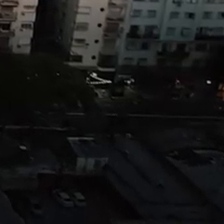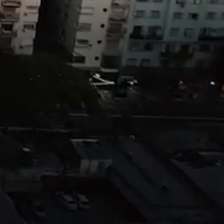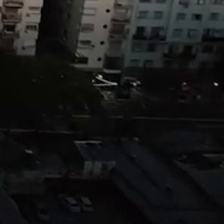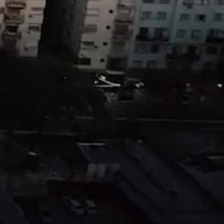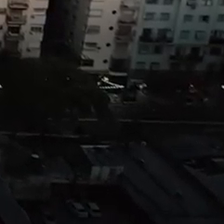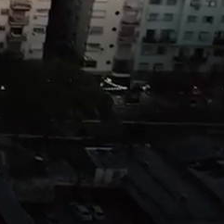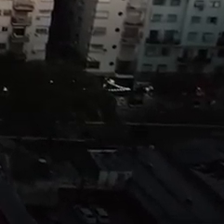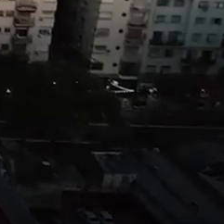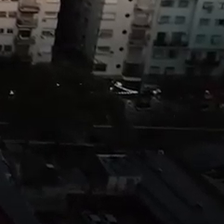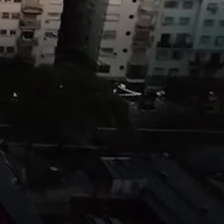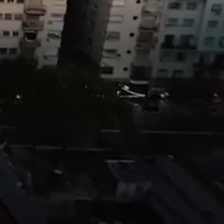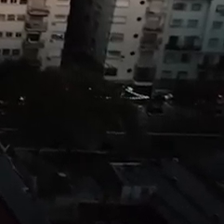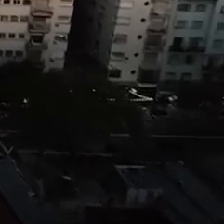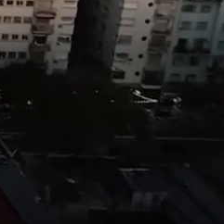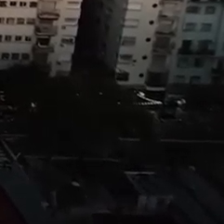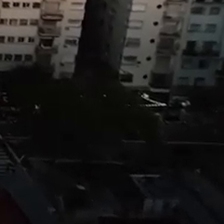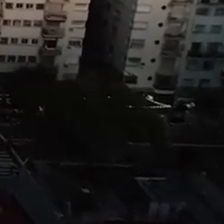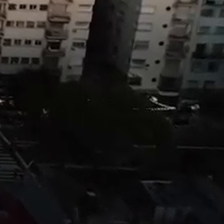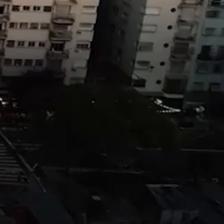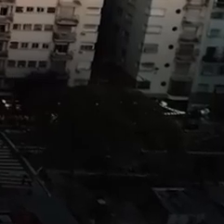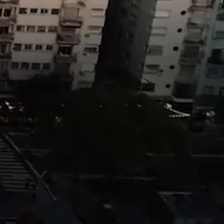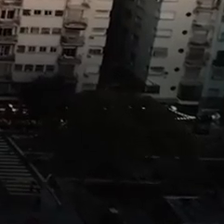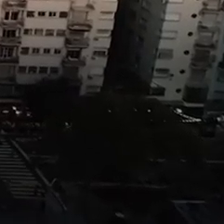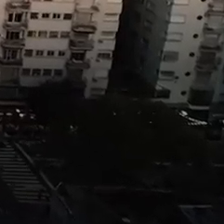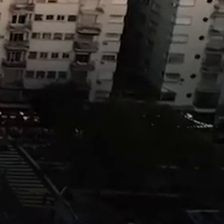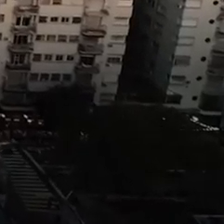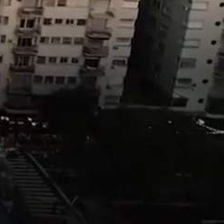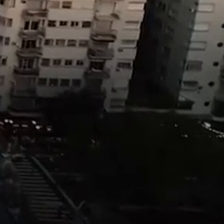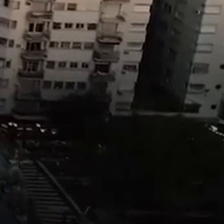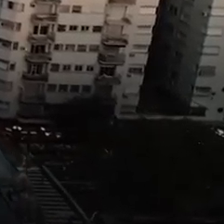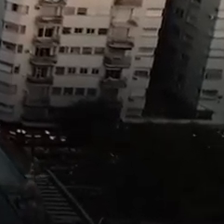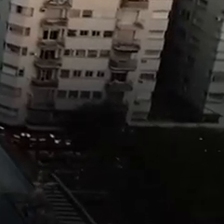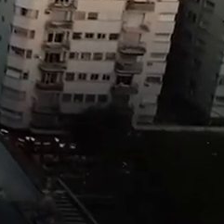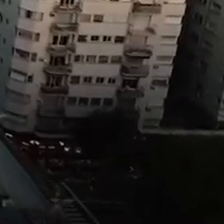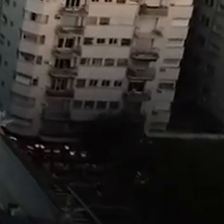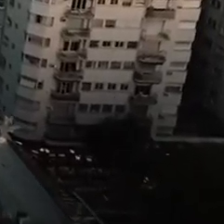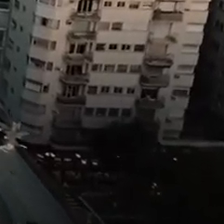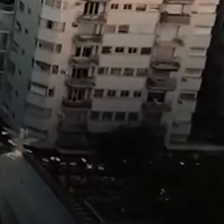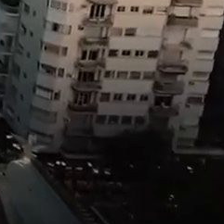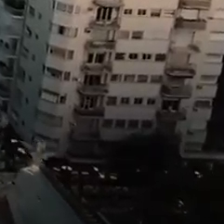de las mujeres y la decisión de la mujer, cualquiera sea esta.